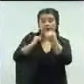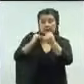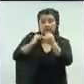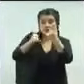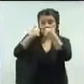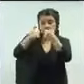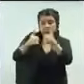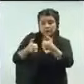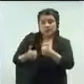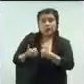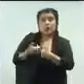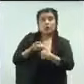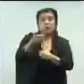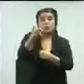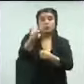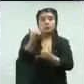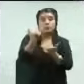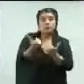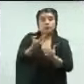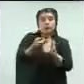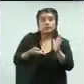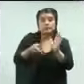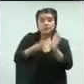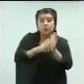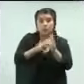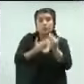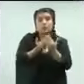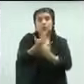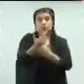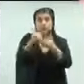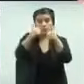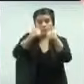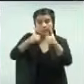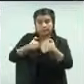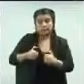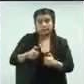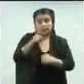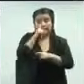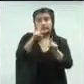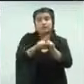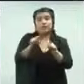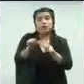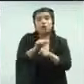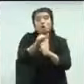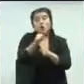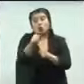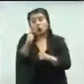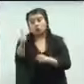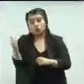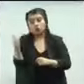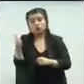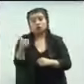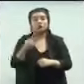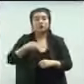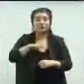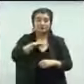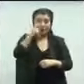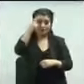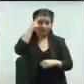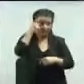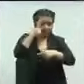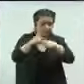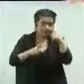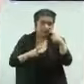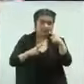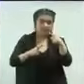pagando estos estudios con el presupuesto que fue asignado para el pago de estudios. Y el resto, que más o menos pensamos que es la mitad,